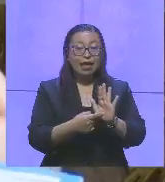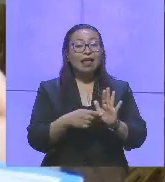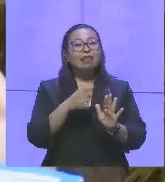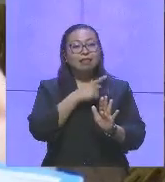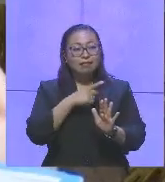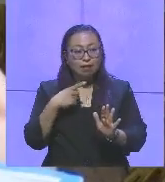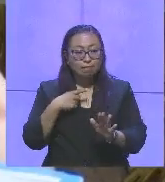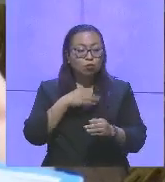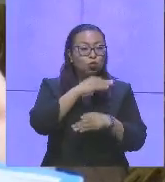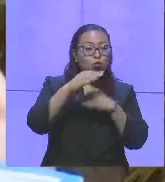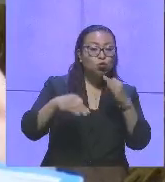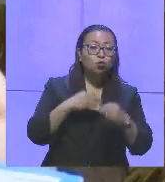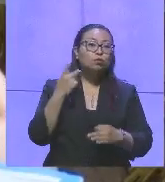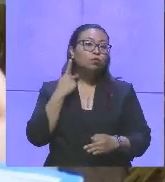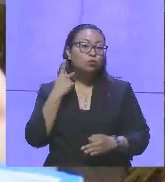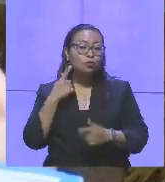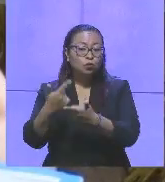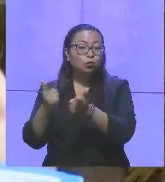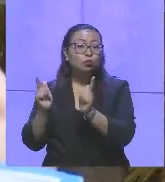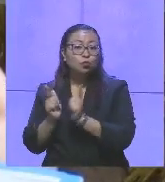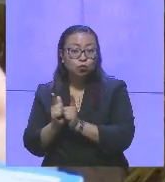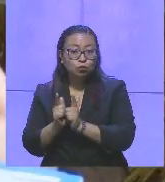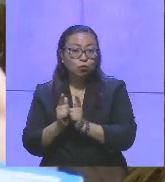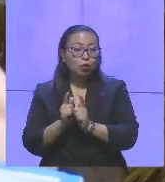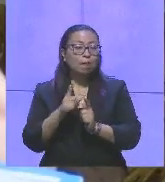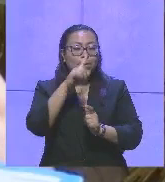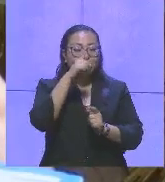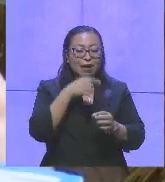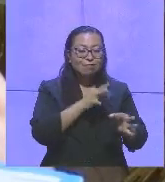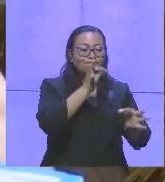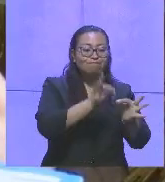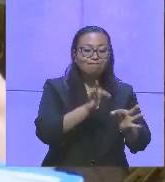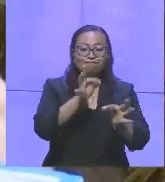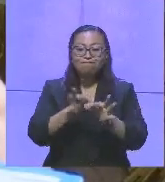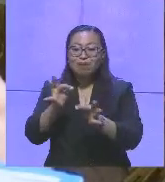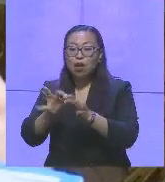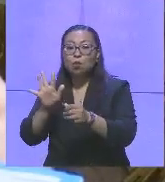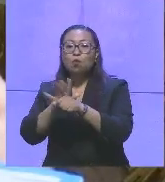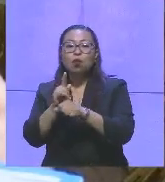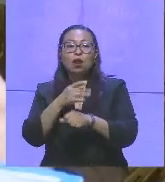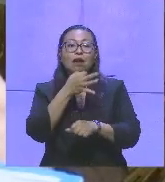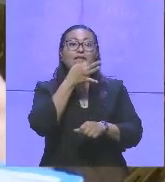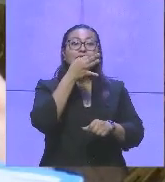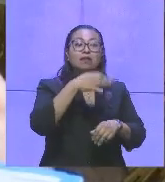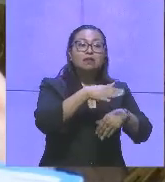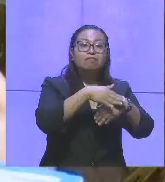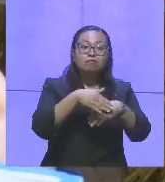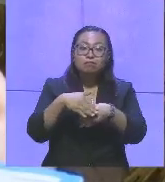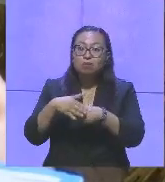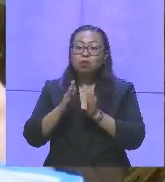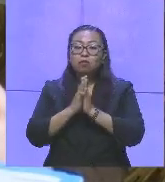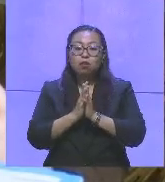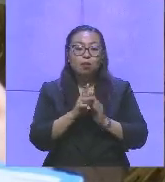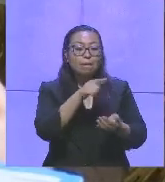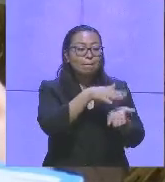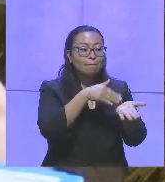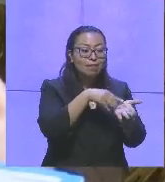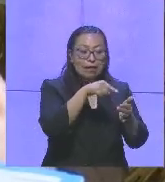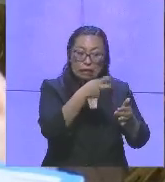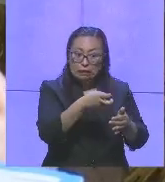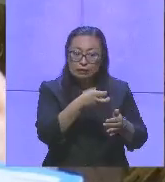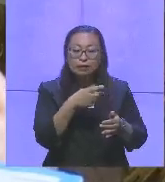vías de cumplimiento de una sentencia de la Sala Superior en donde les ordenó modificar sus documentos básicos para